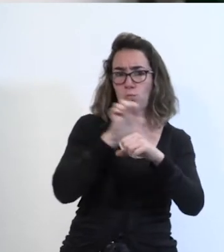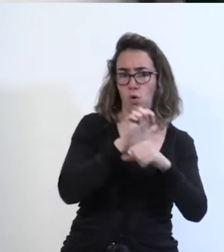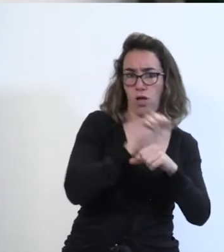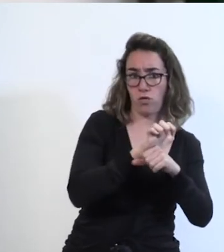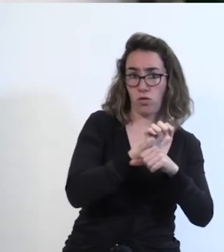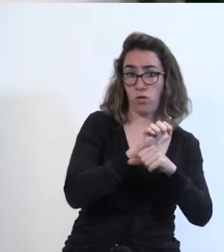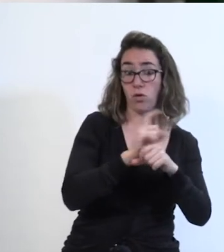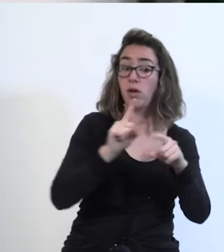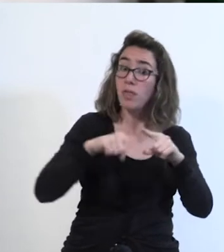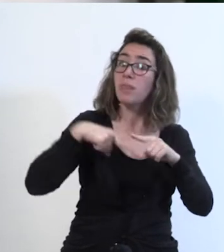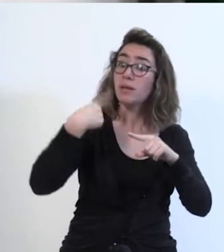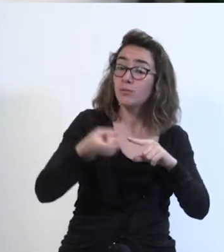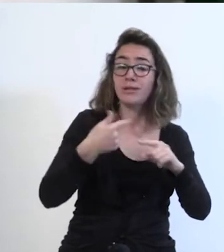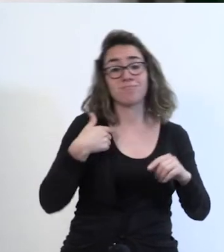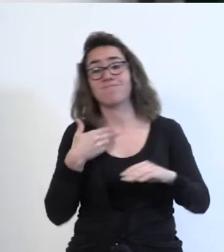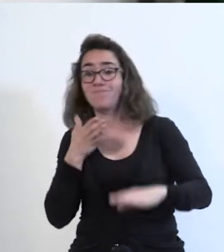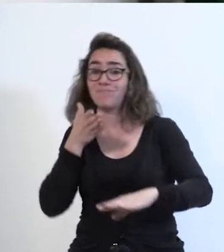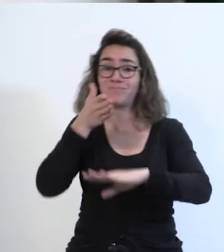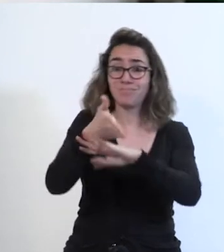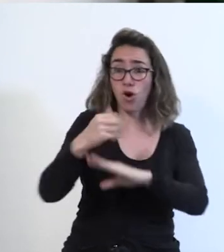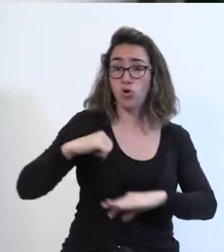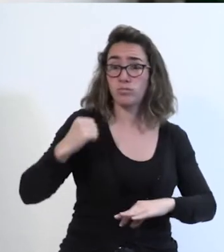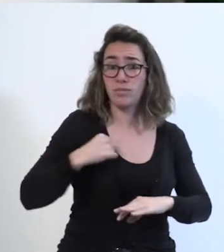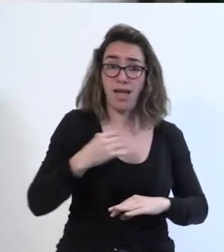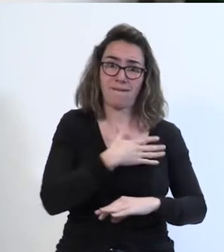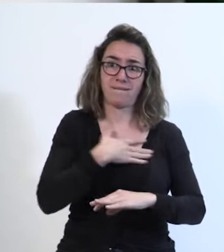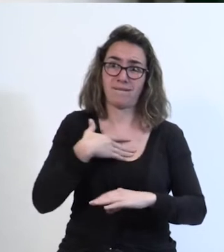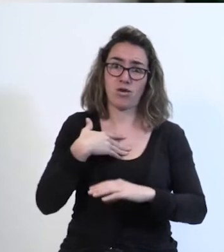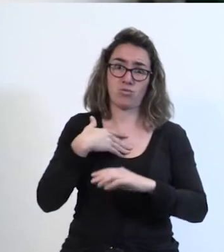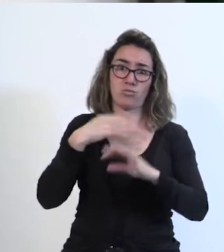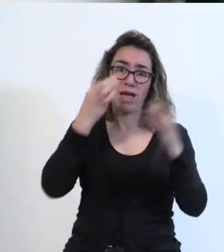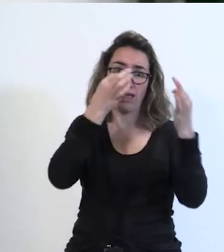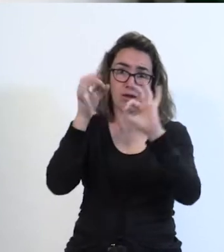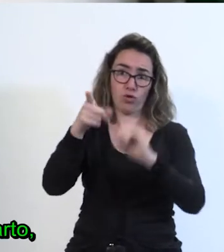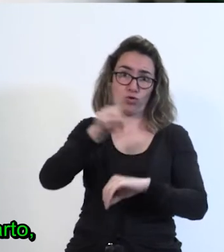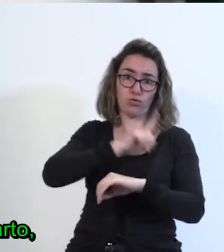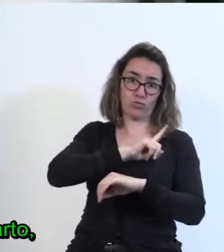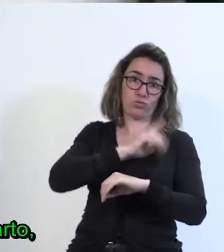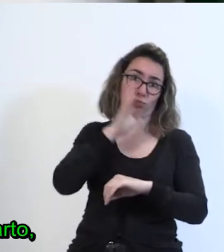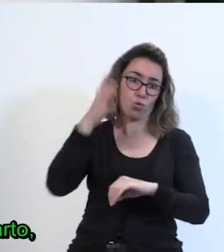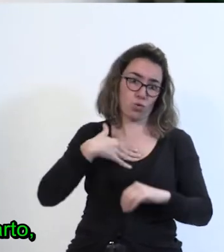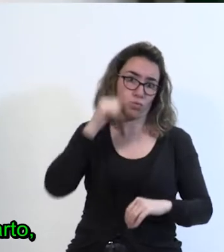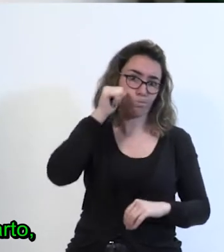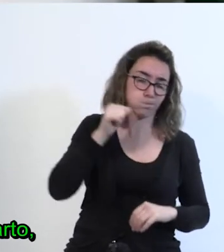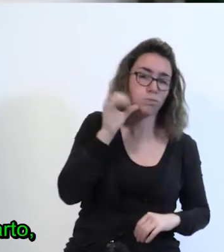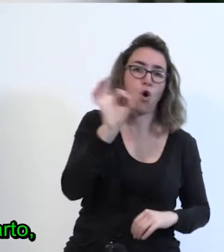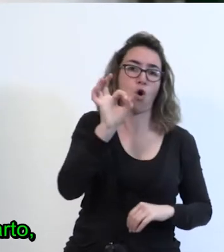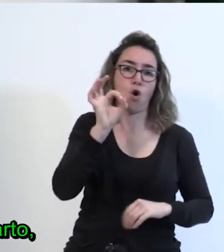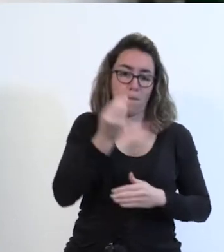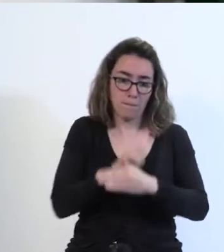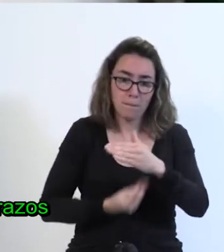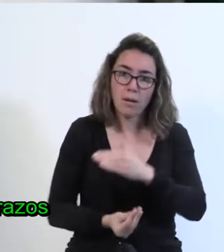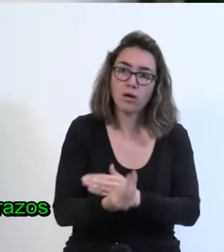violación, cuando llegan a los hospitales para ser atendidas en su proceso de embarazo o de